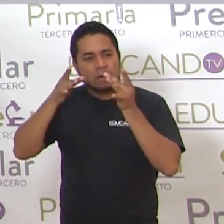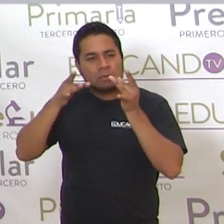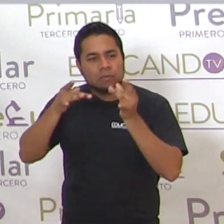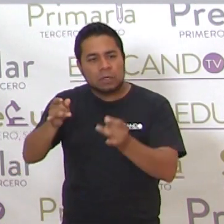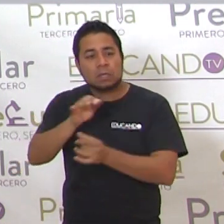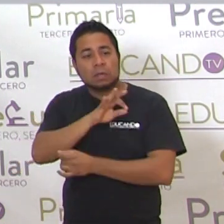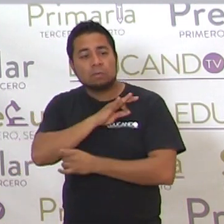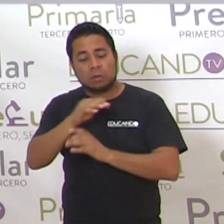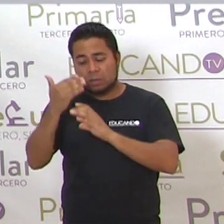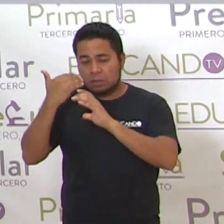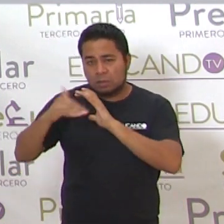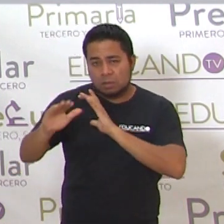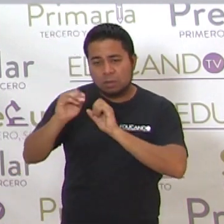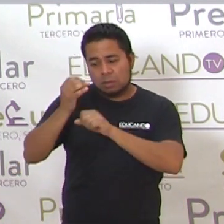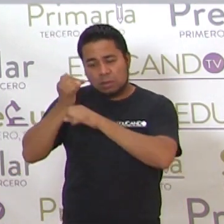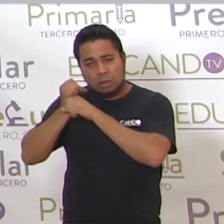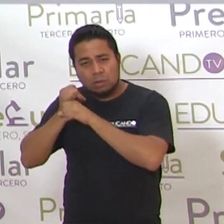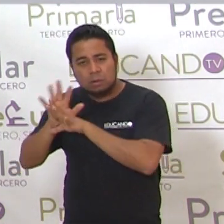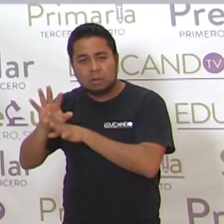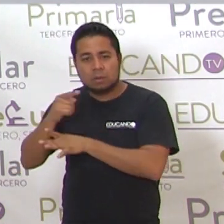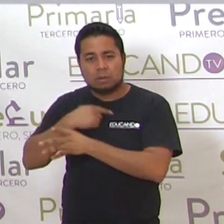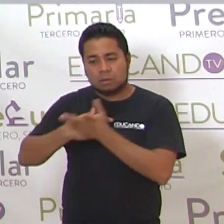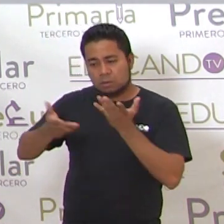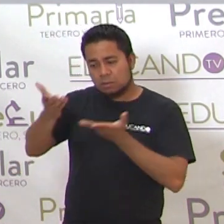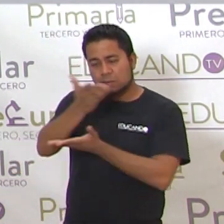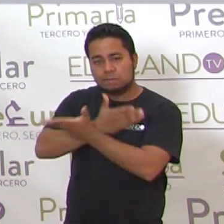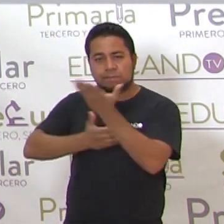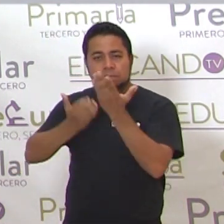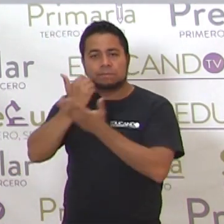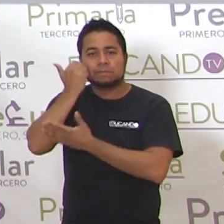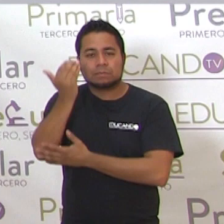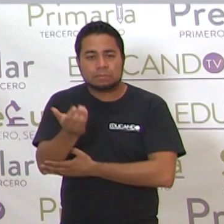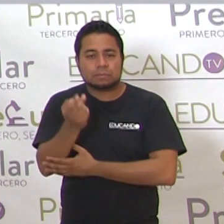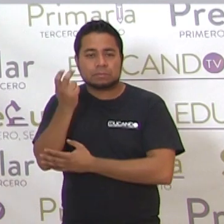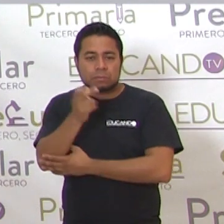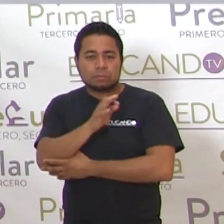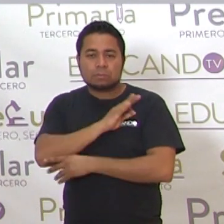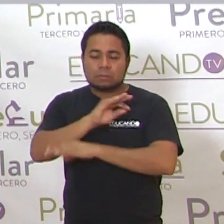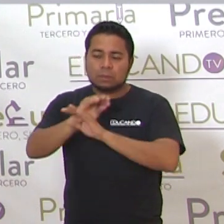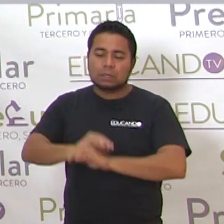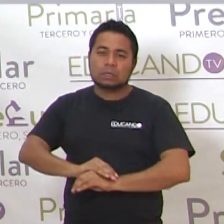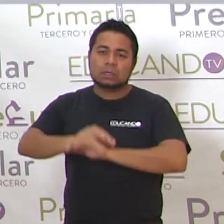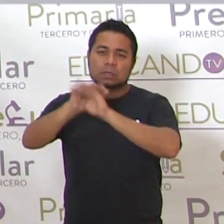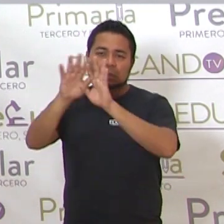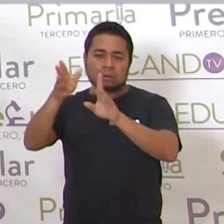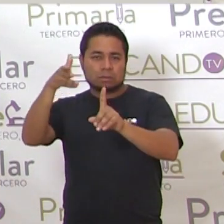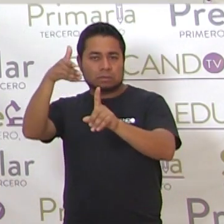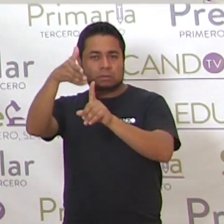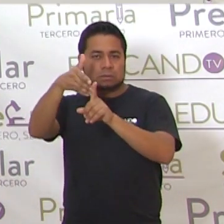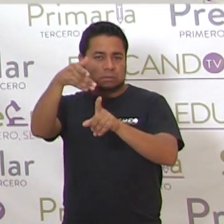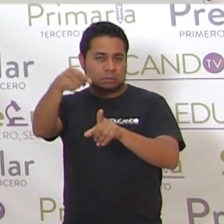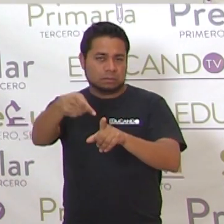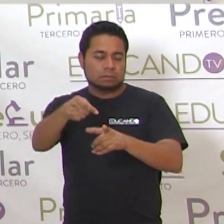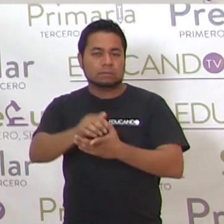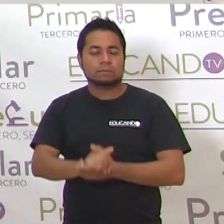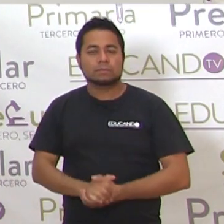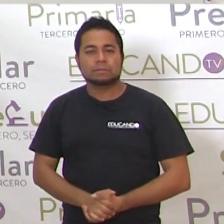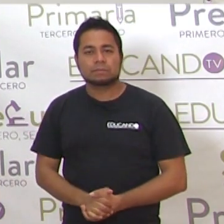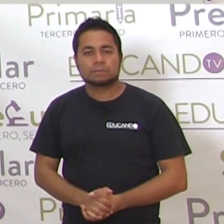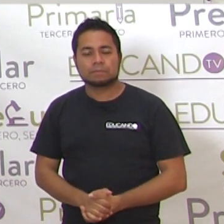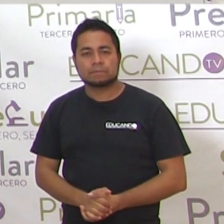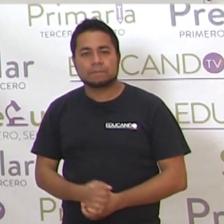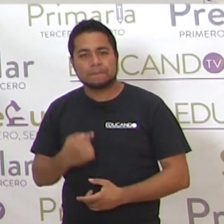correo electrónico la información que queramos compartir sea de forma clara y precisa te voy a compartir